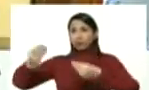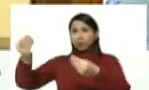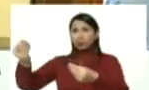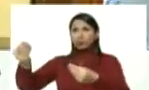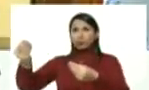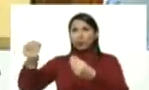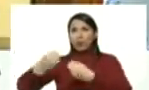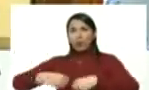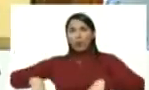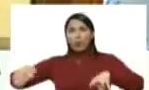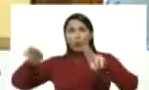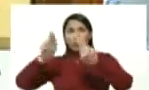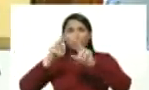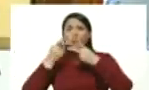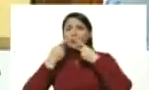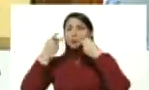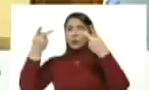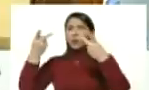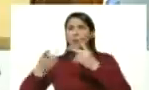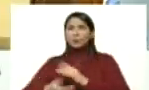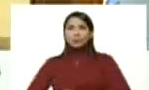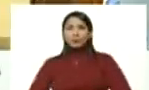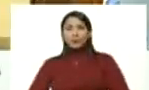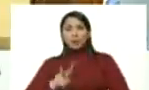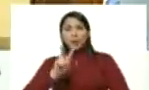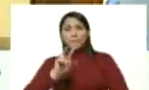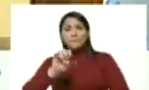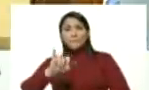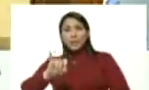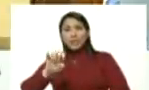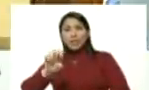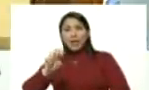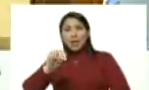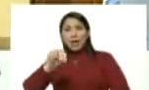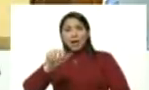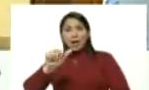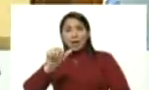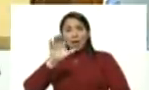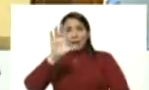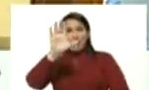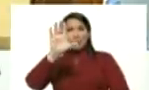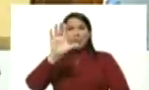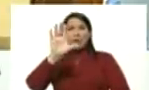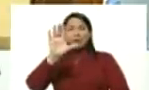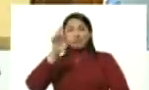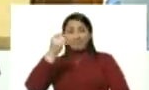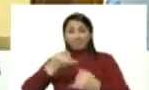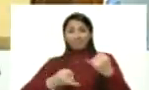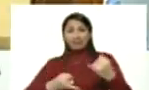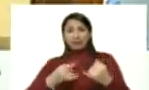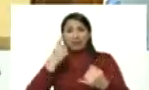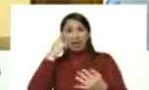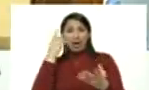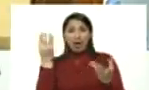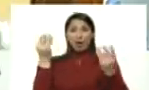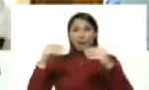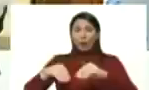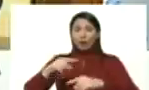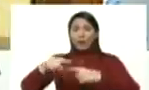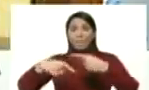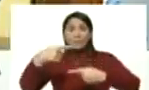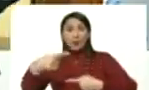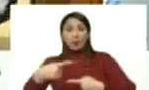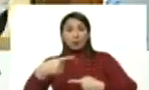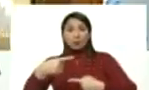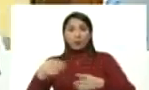la ONU en Viena a fin de que se considere en la próxima convención